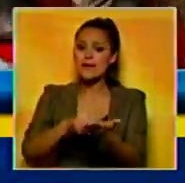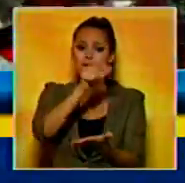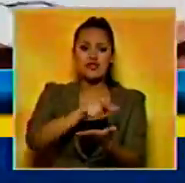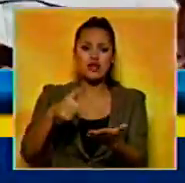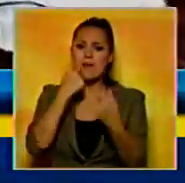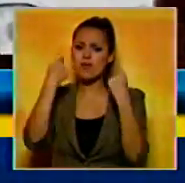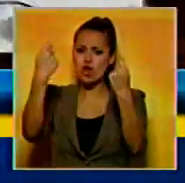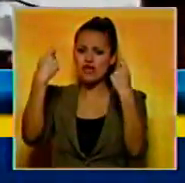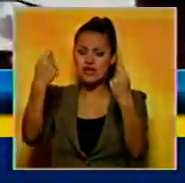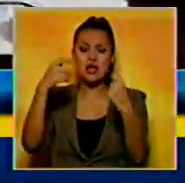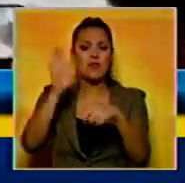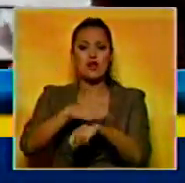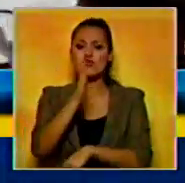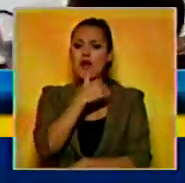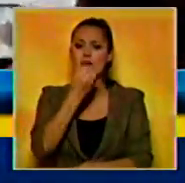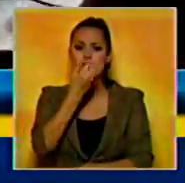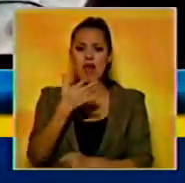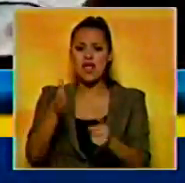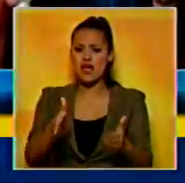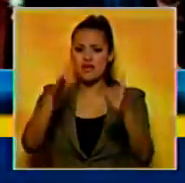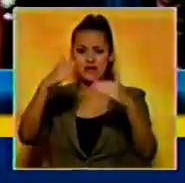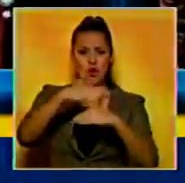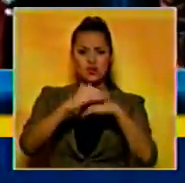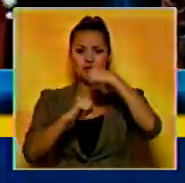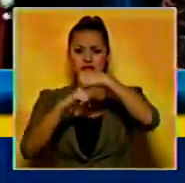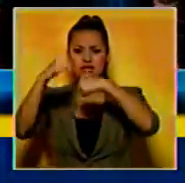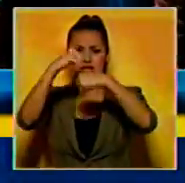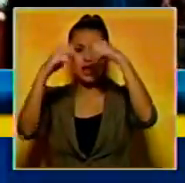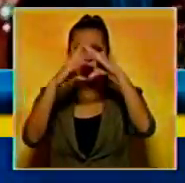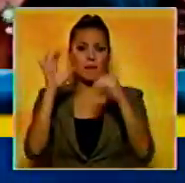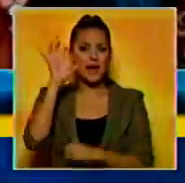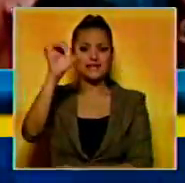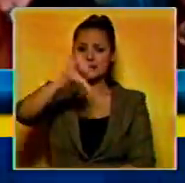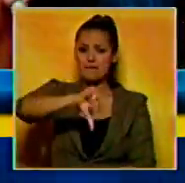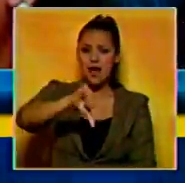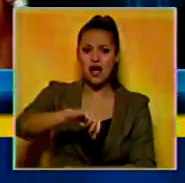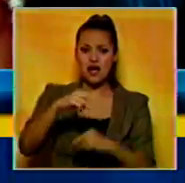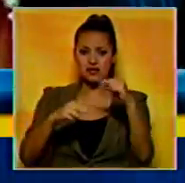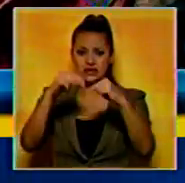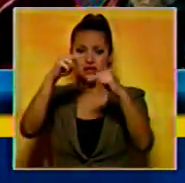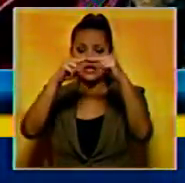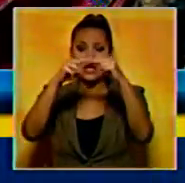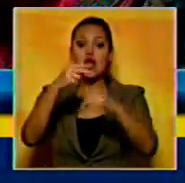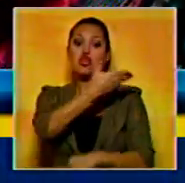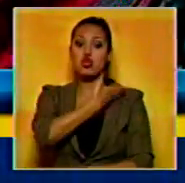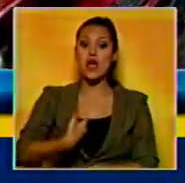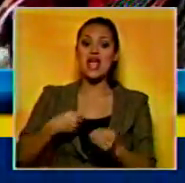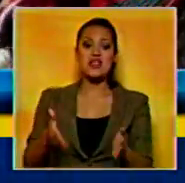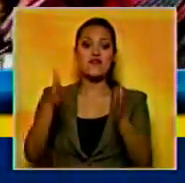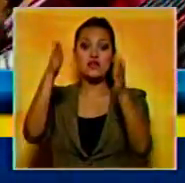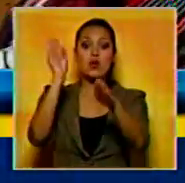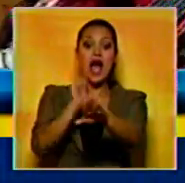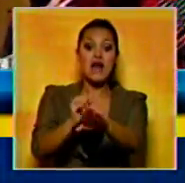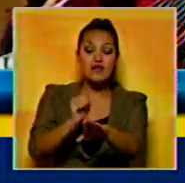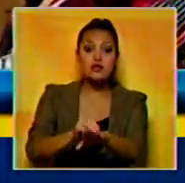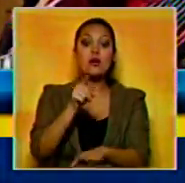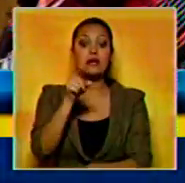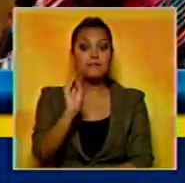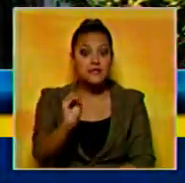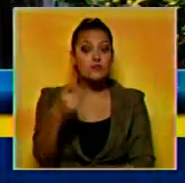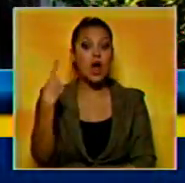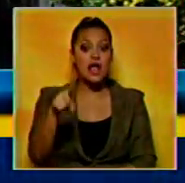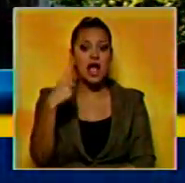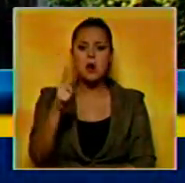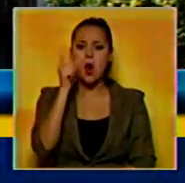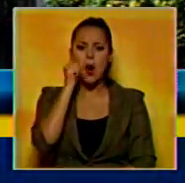protestaron por la inestabilidad de las infraestructuras en ese país la policía Indicó que el dueño del edificio ignoró una advertencia sobre las grietas que